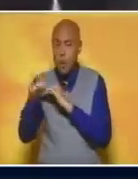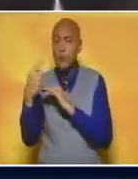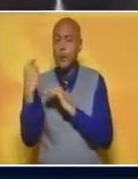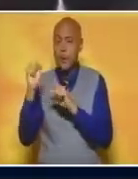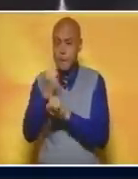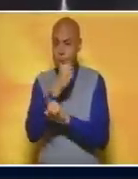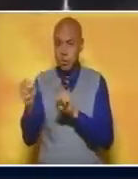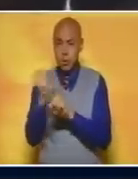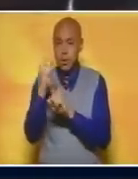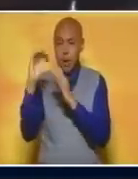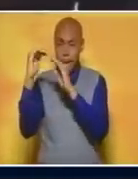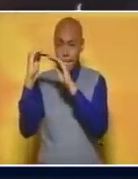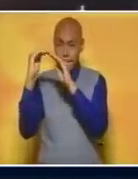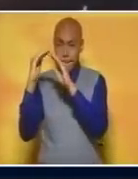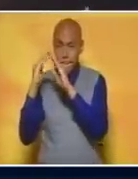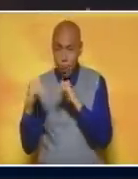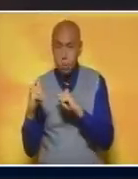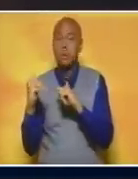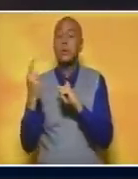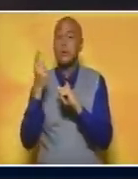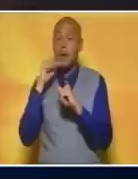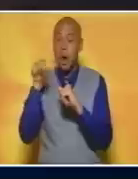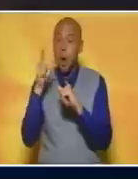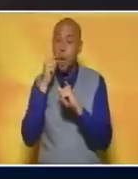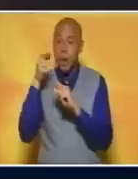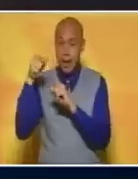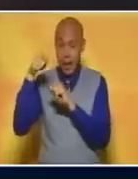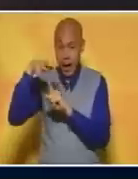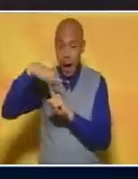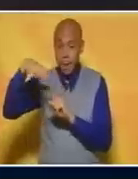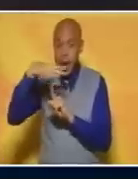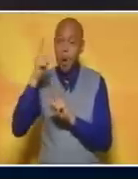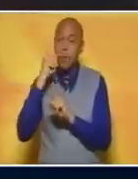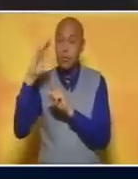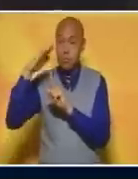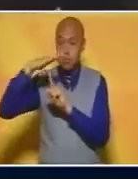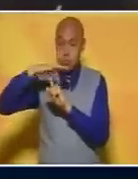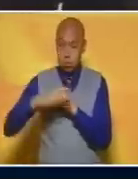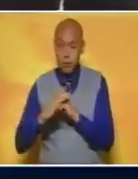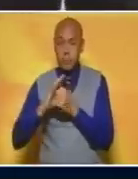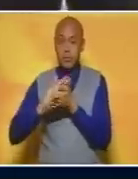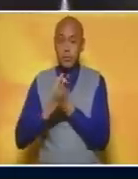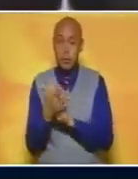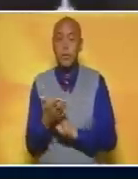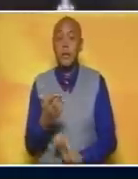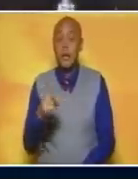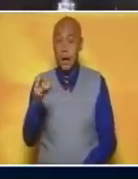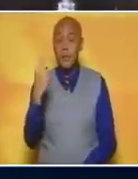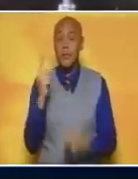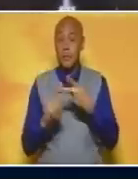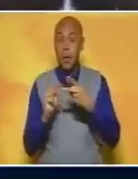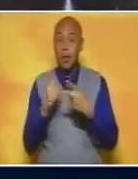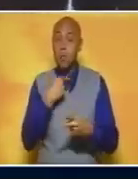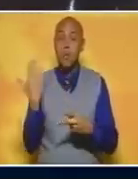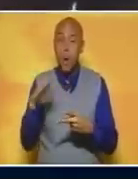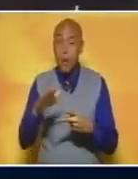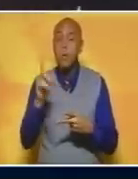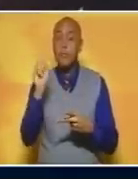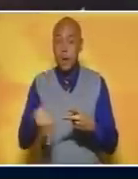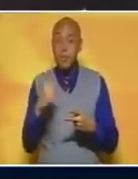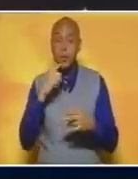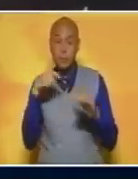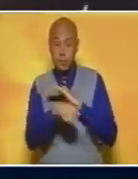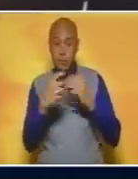la caída del piso y provocó la muerte al hombre que vivía debajo. El segundo fallecido fue localizado en la